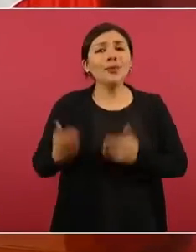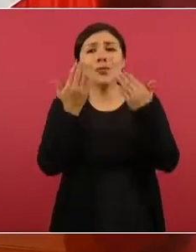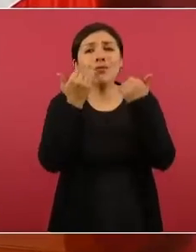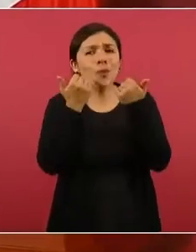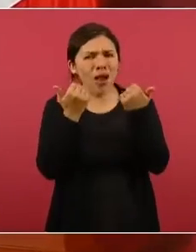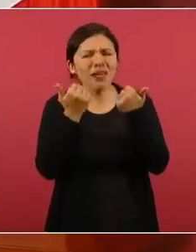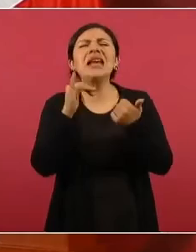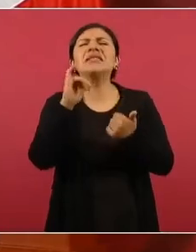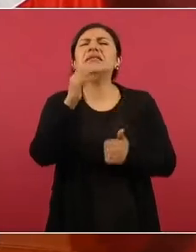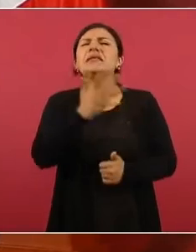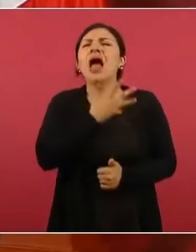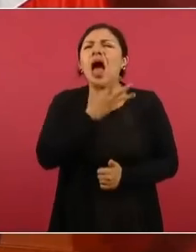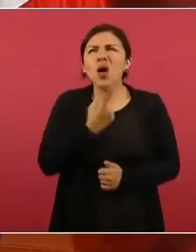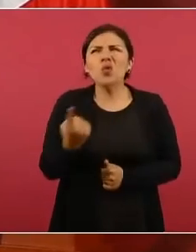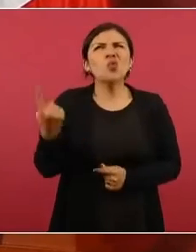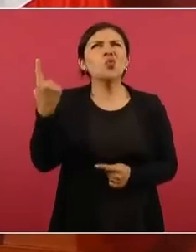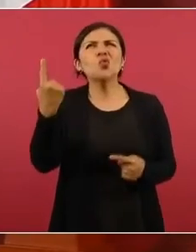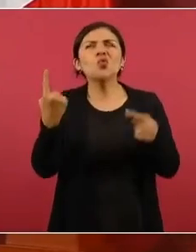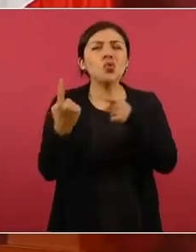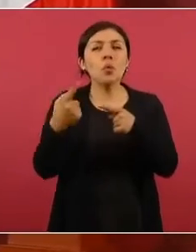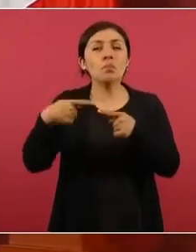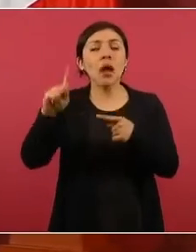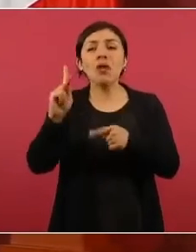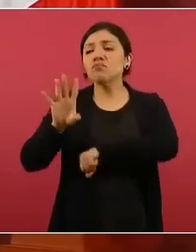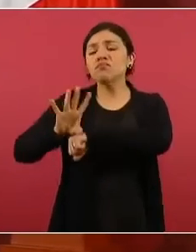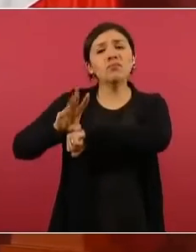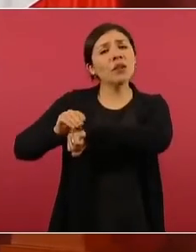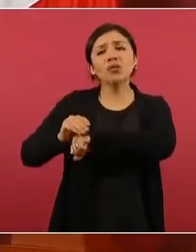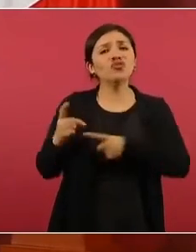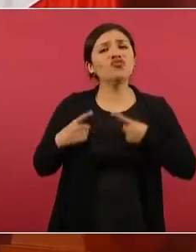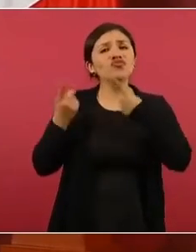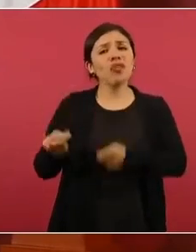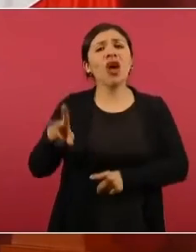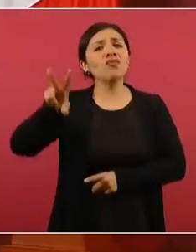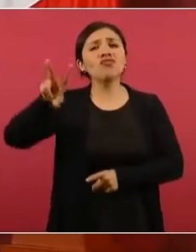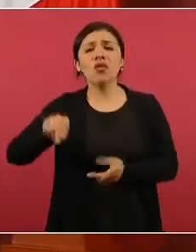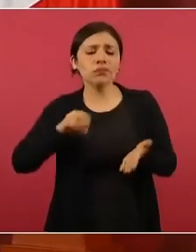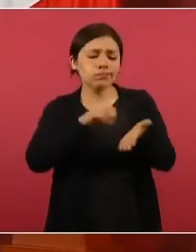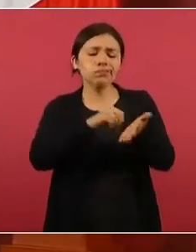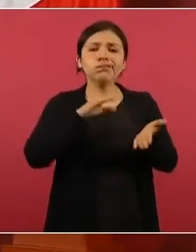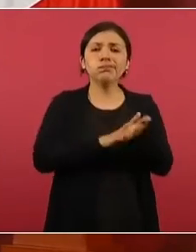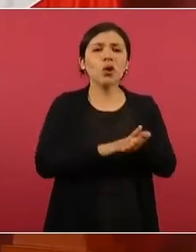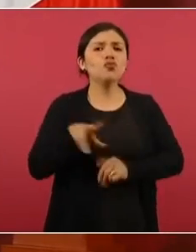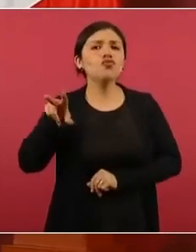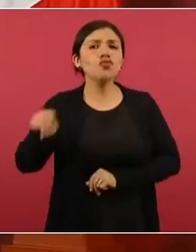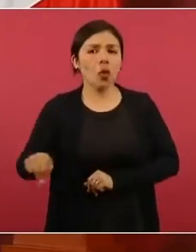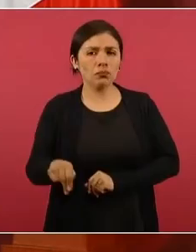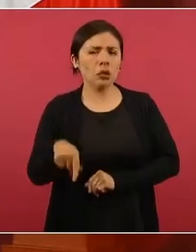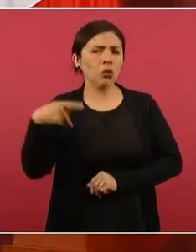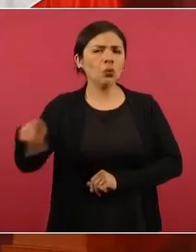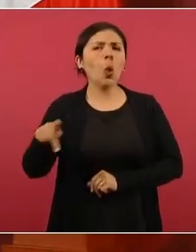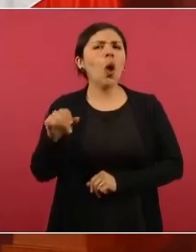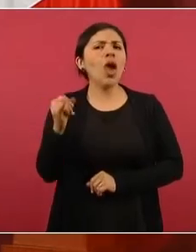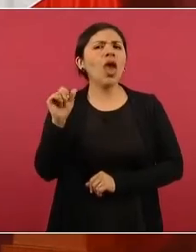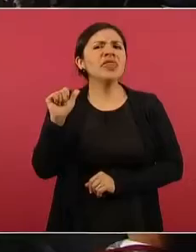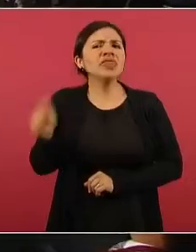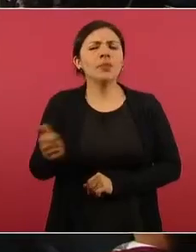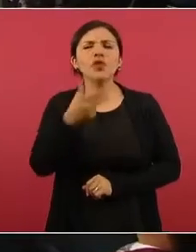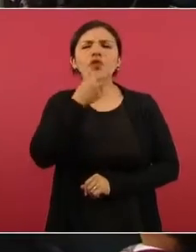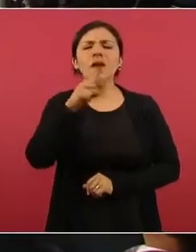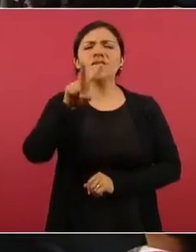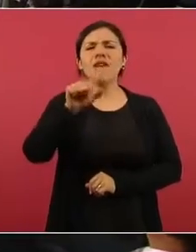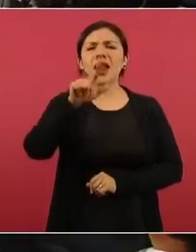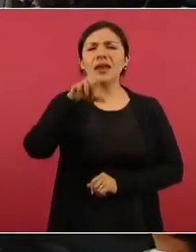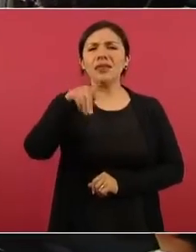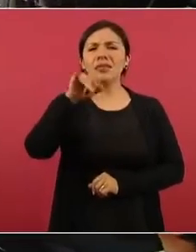un candidato no autorizado, no registrado, un candidato independiente, Valentín Campa,